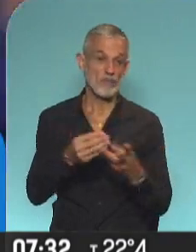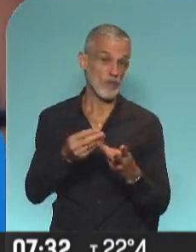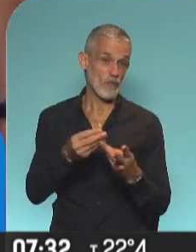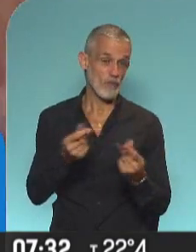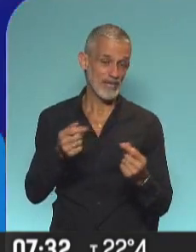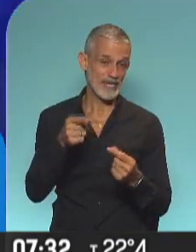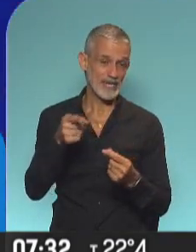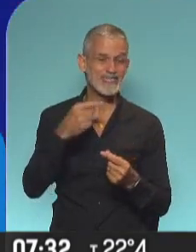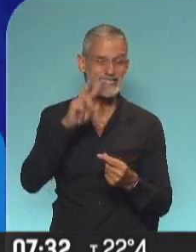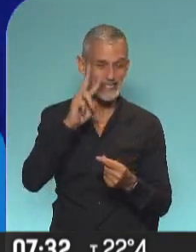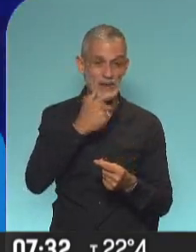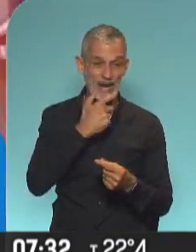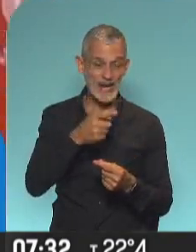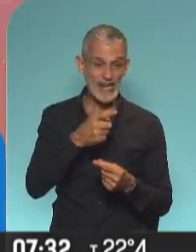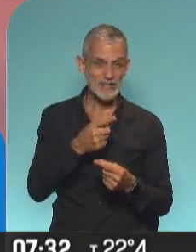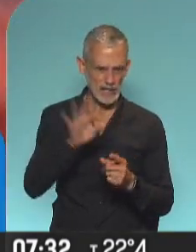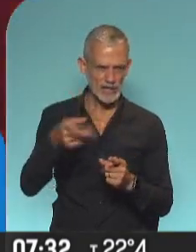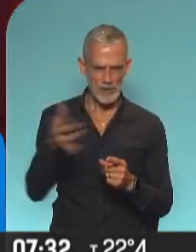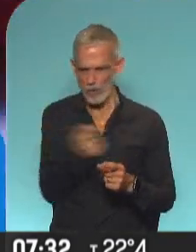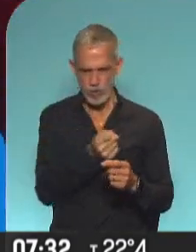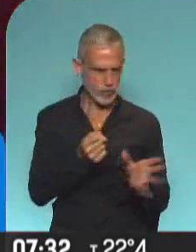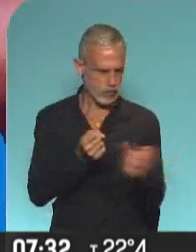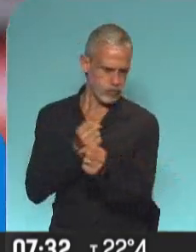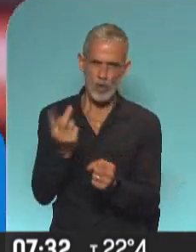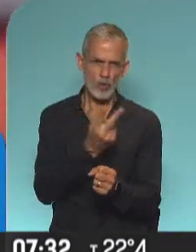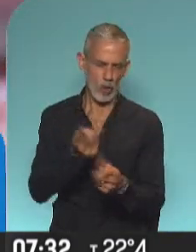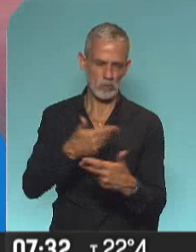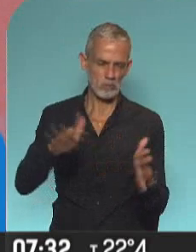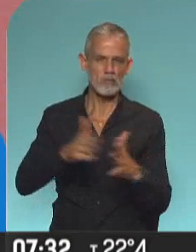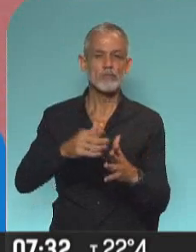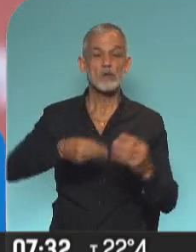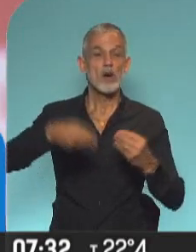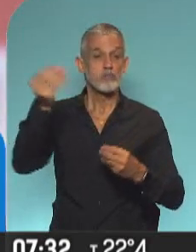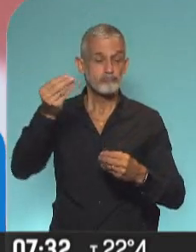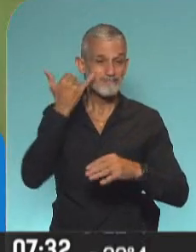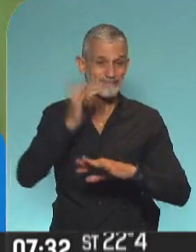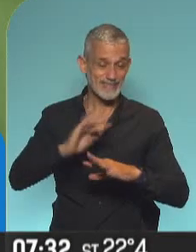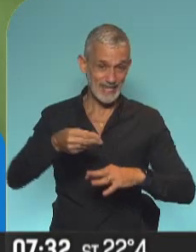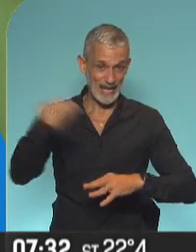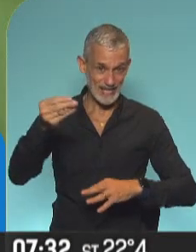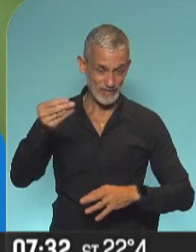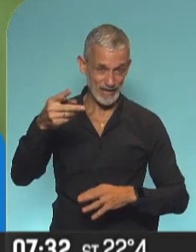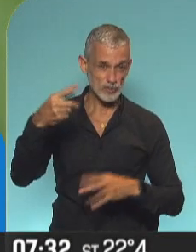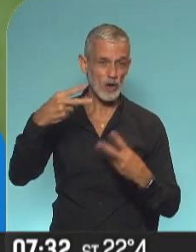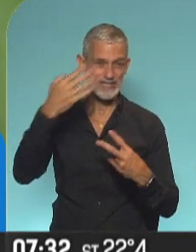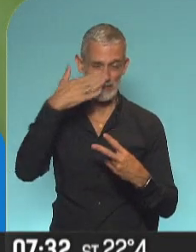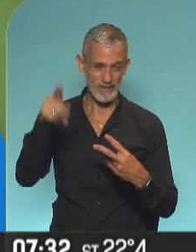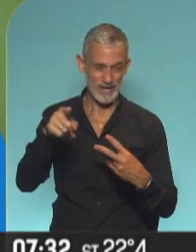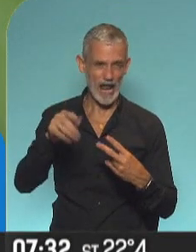también se ve, también toma de la camiseta al de Boca Juniors. Pase de Boca entonces con clasificación. Enseguida